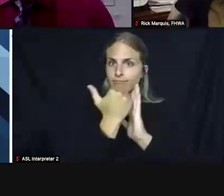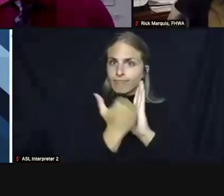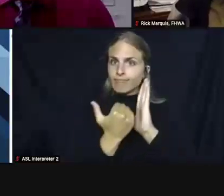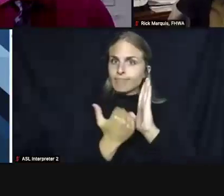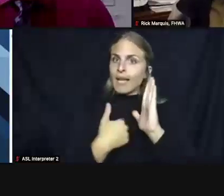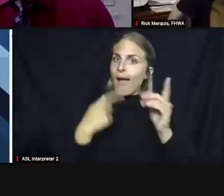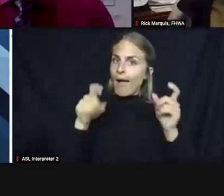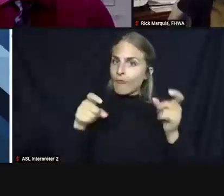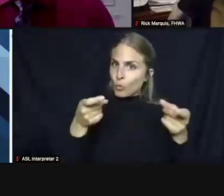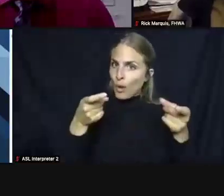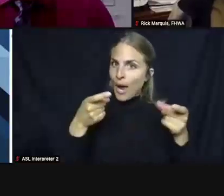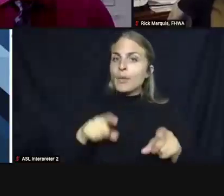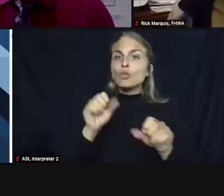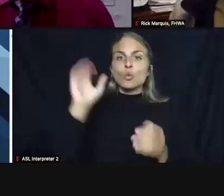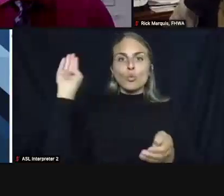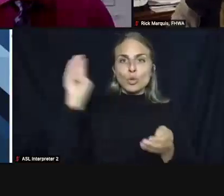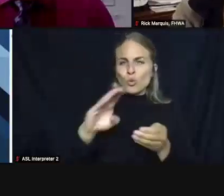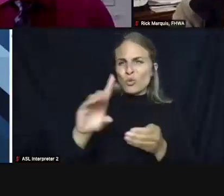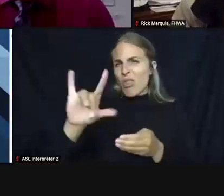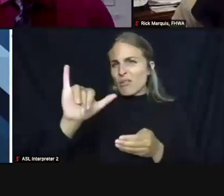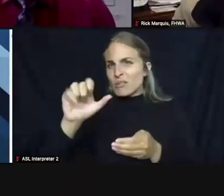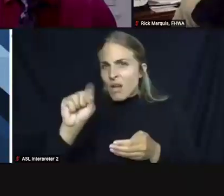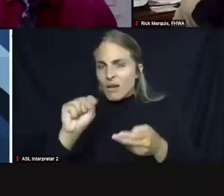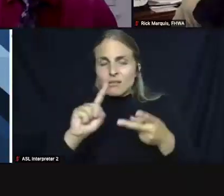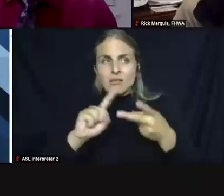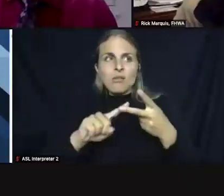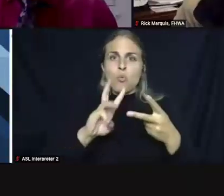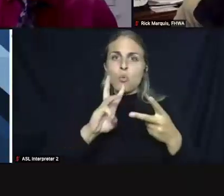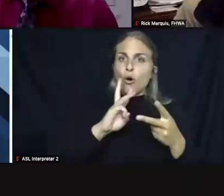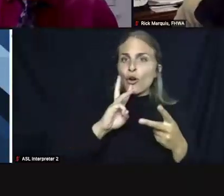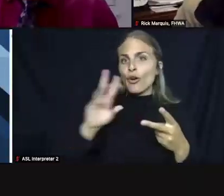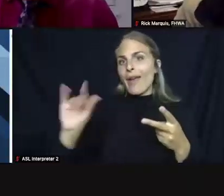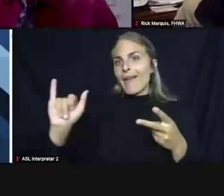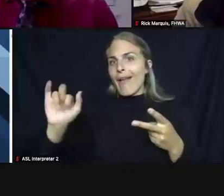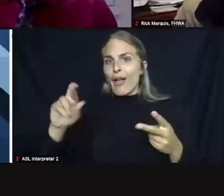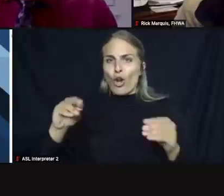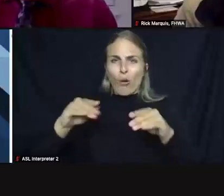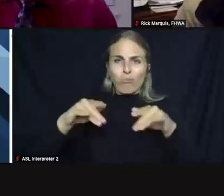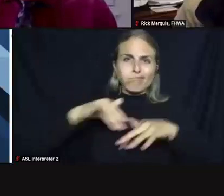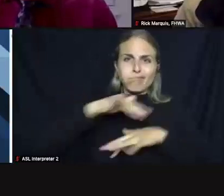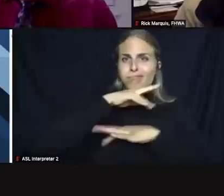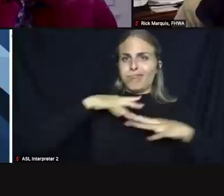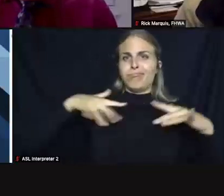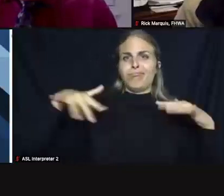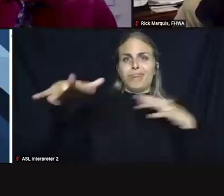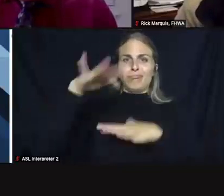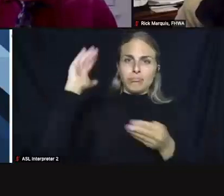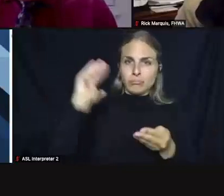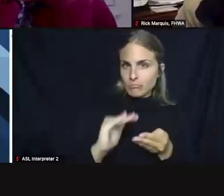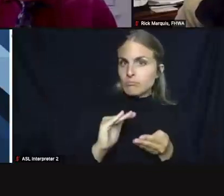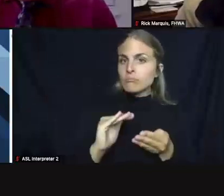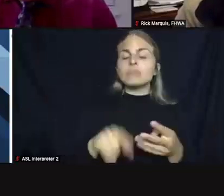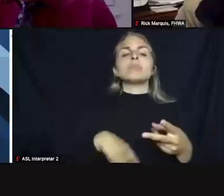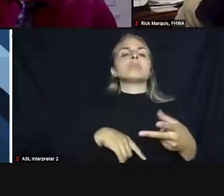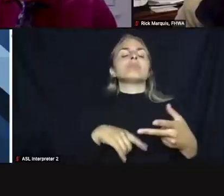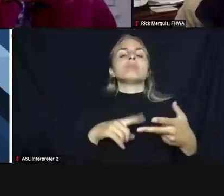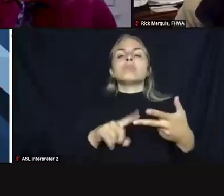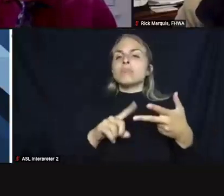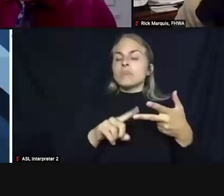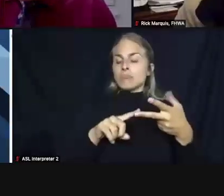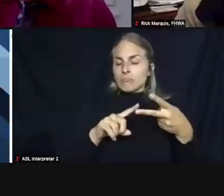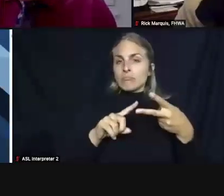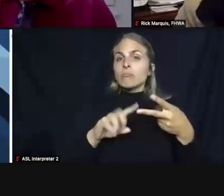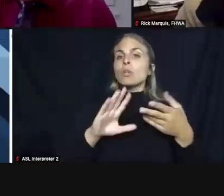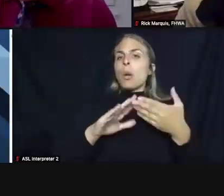tomar pasos claros para asegurar la reducción de polvo y contaminación del aire